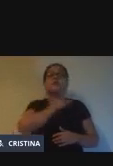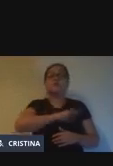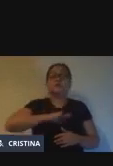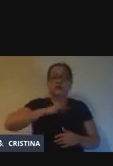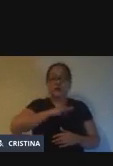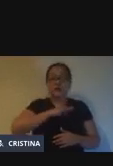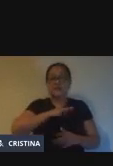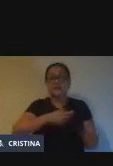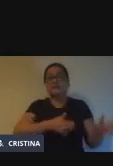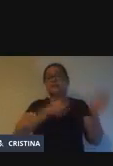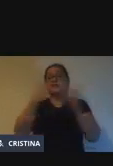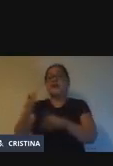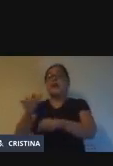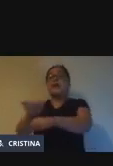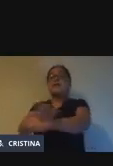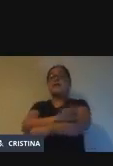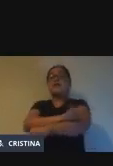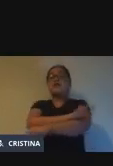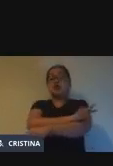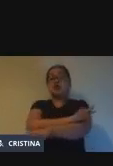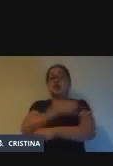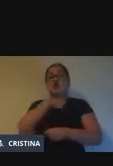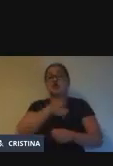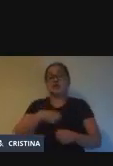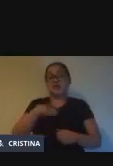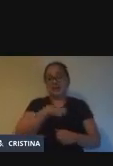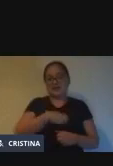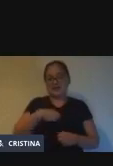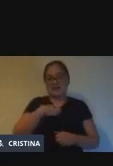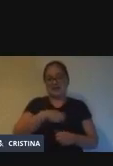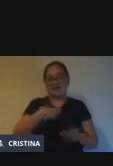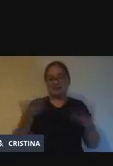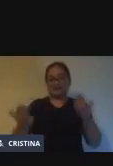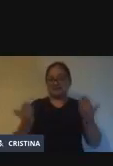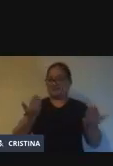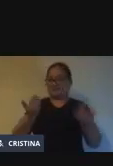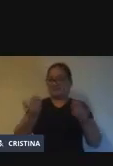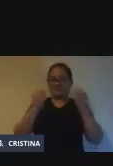Y emocionalmente me siento contenta, ¿no? Entonces,